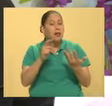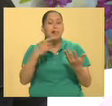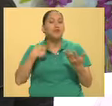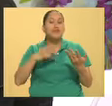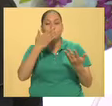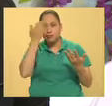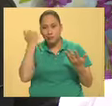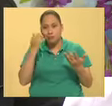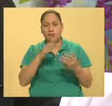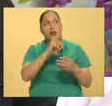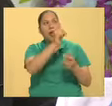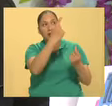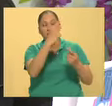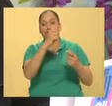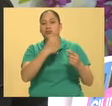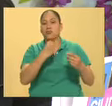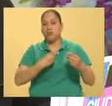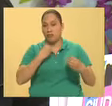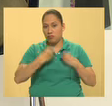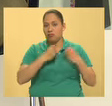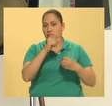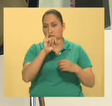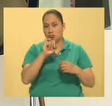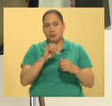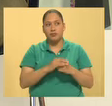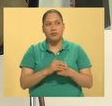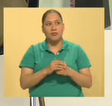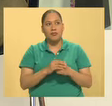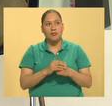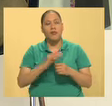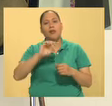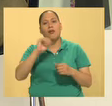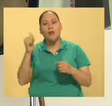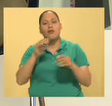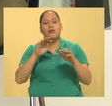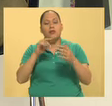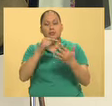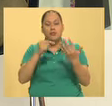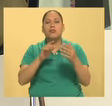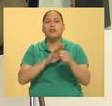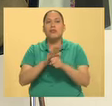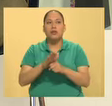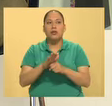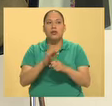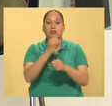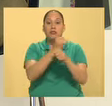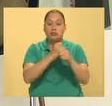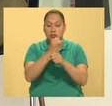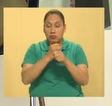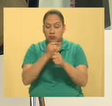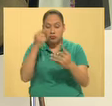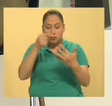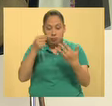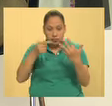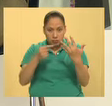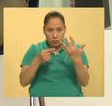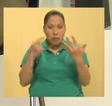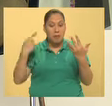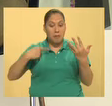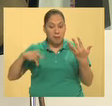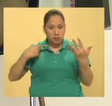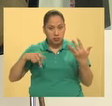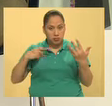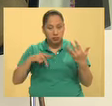se están pasando. Así es, Adria. ¿Y cuál es otra de las funciones? Supervisar que las condiciones de las